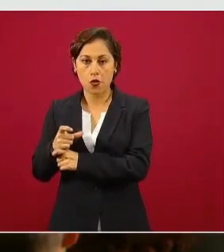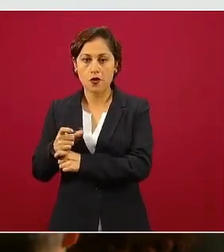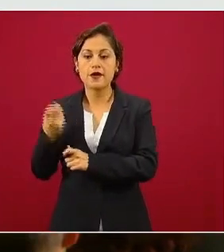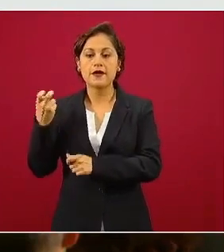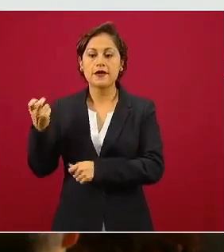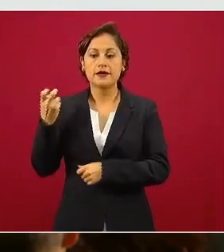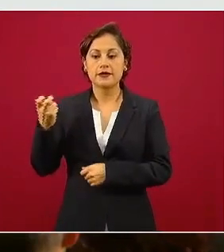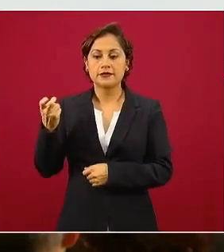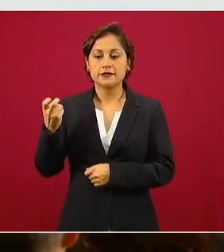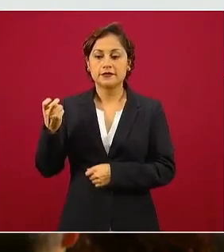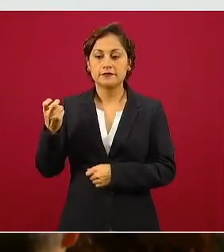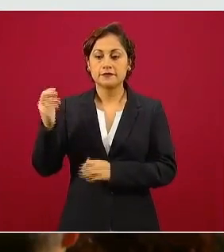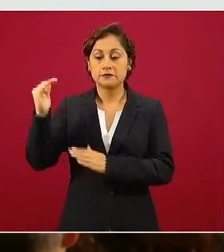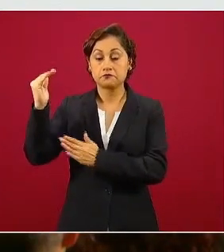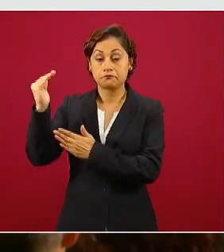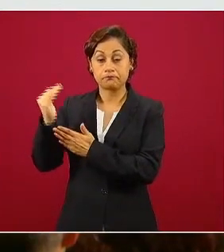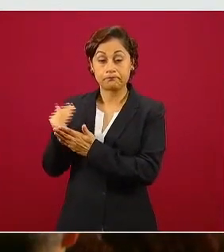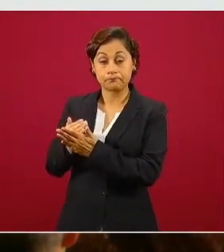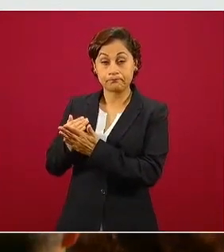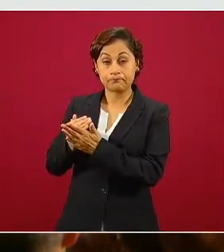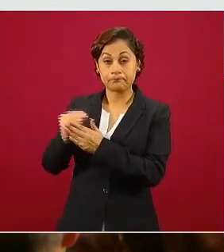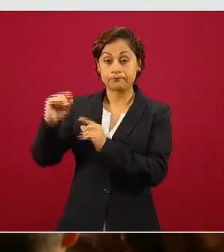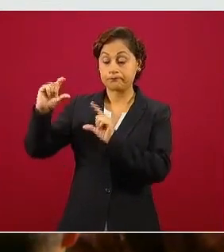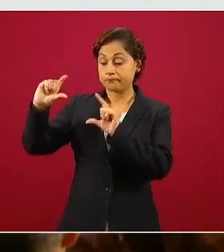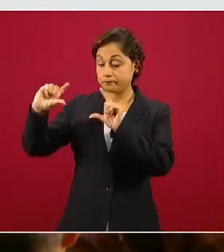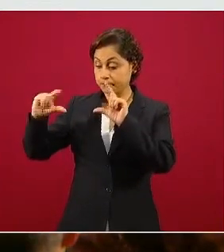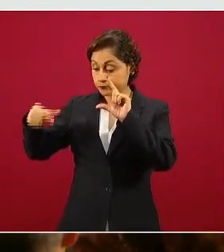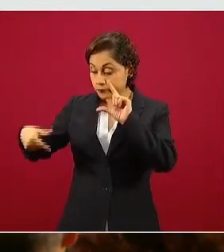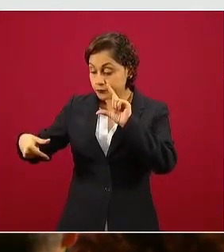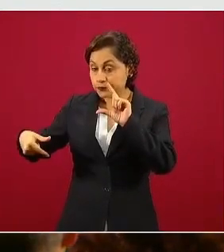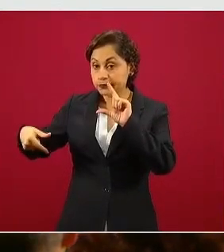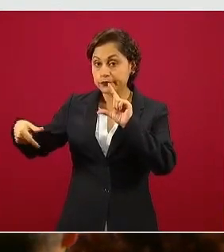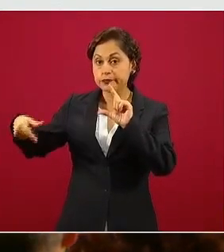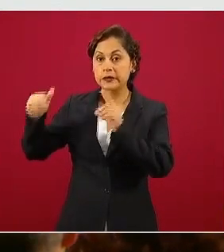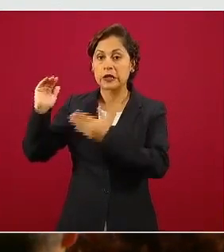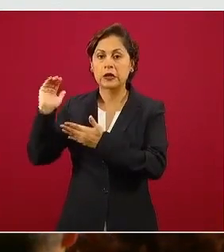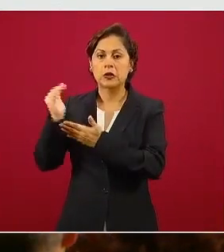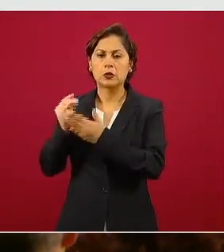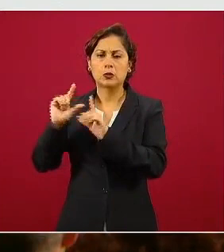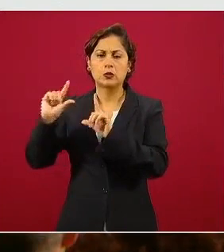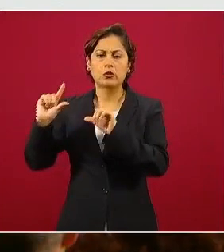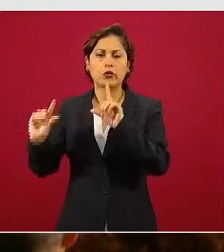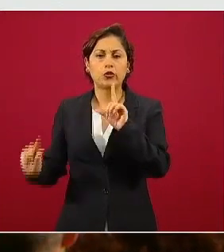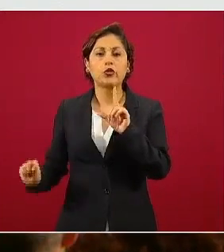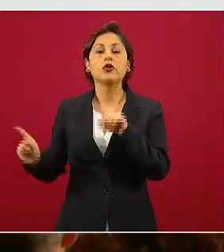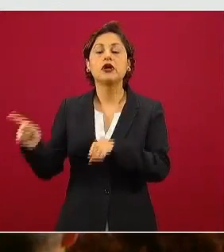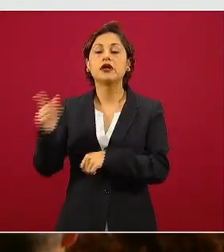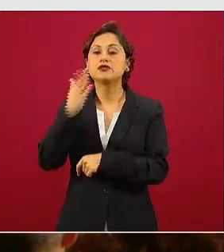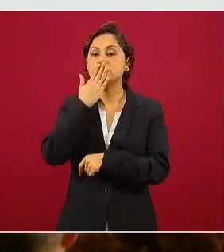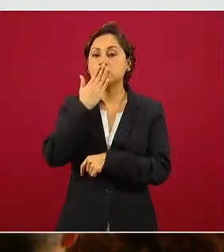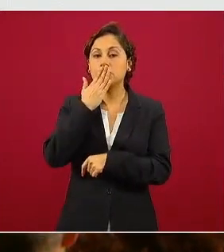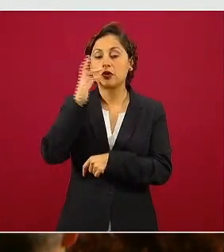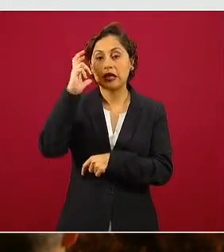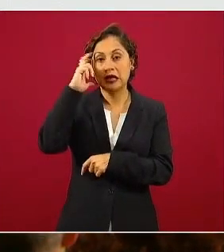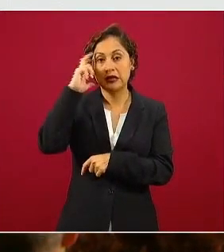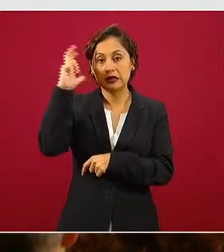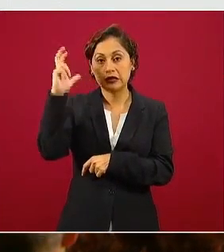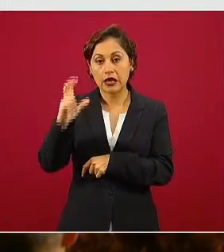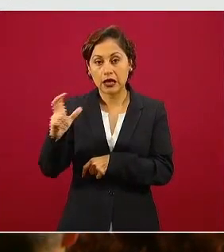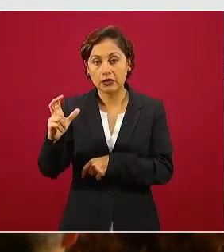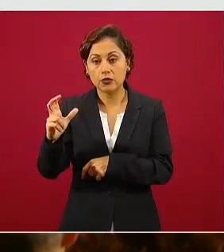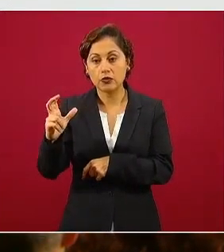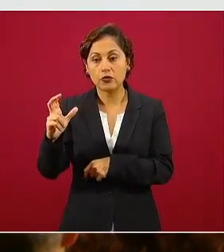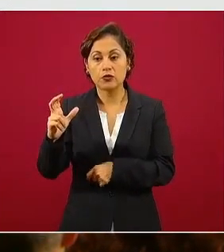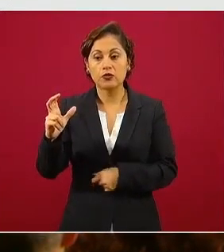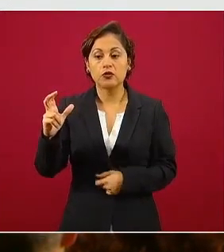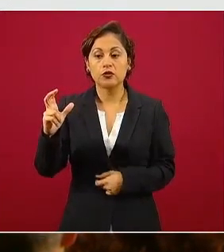Y hay una disminución poca, pero considerable en Sonora, en Hidalgo,